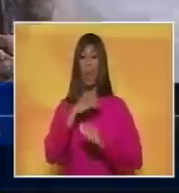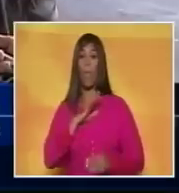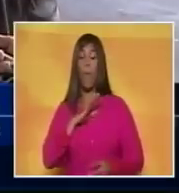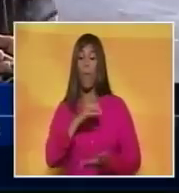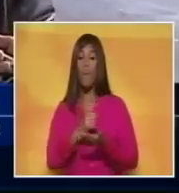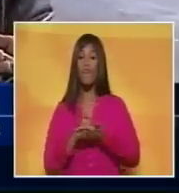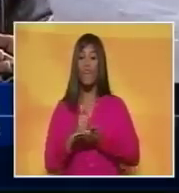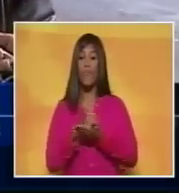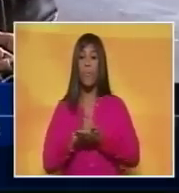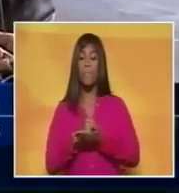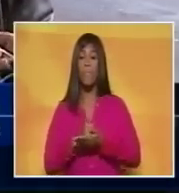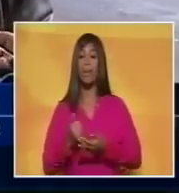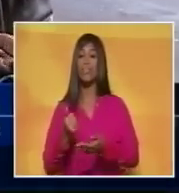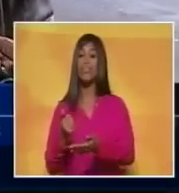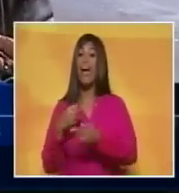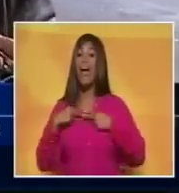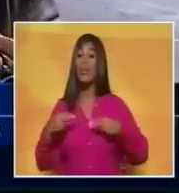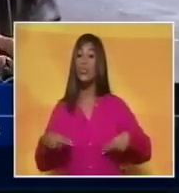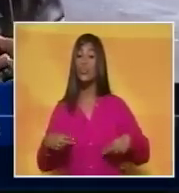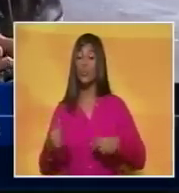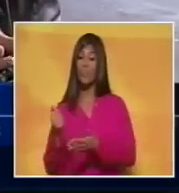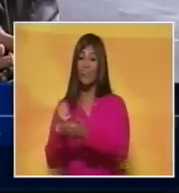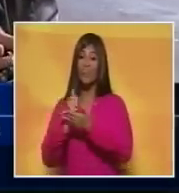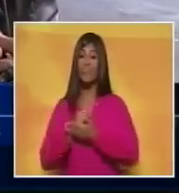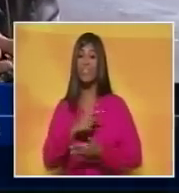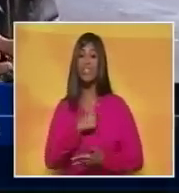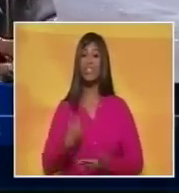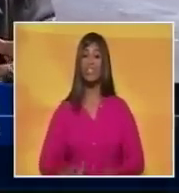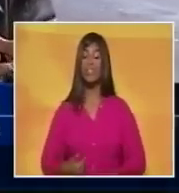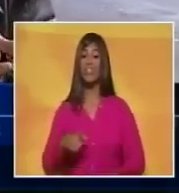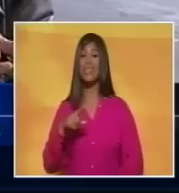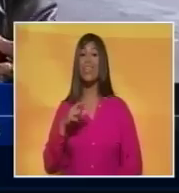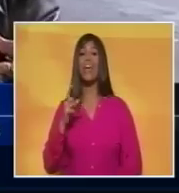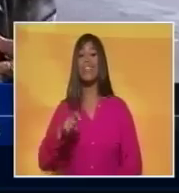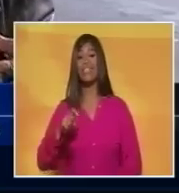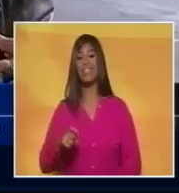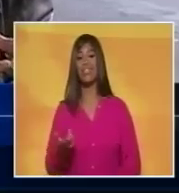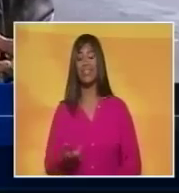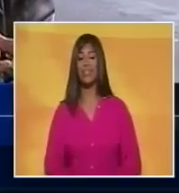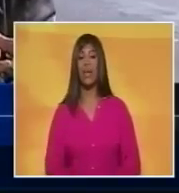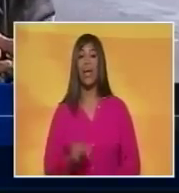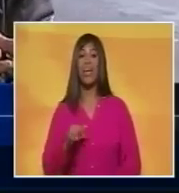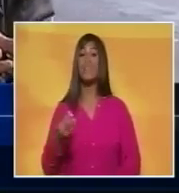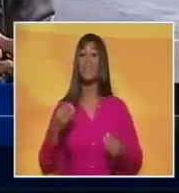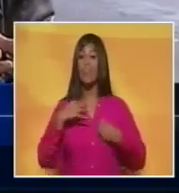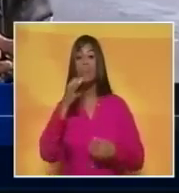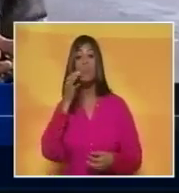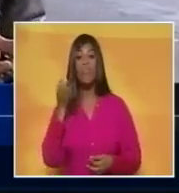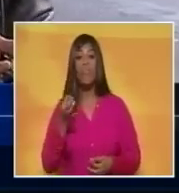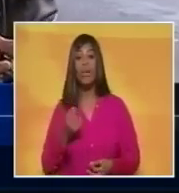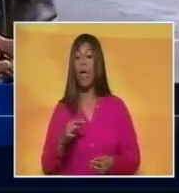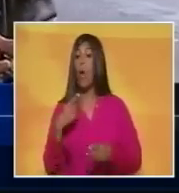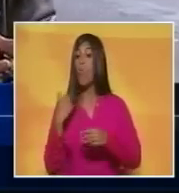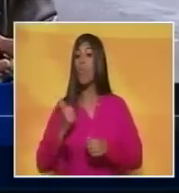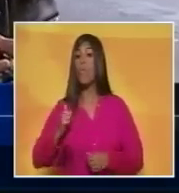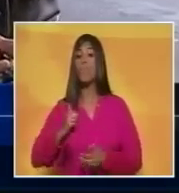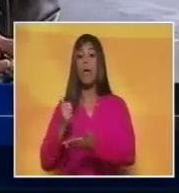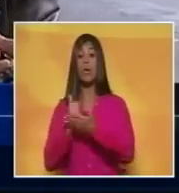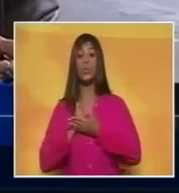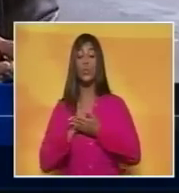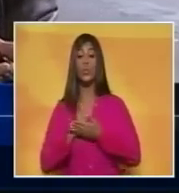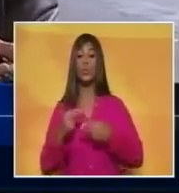farmacéutico, la asistencia humanitaria que recientemente arribó de China al país es una realidad que estamos viviendo en el país. Cualquier ayuda humanitaria es